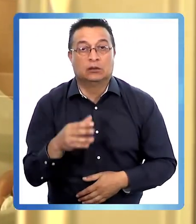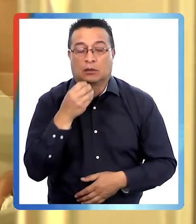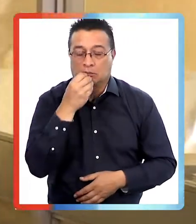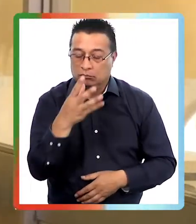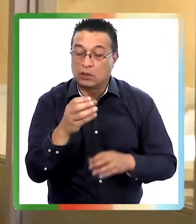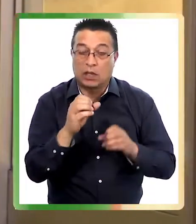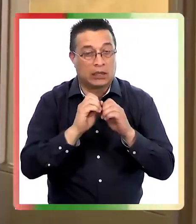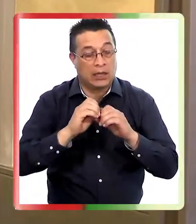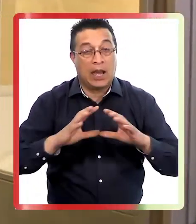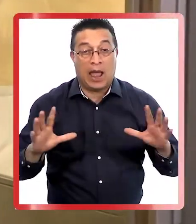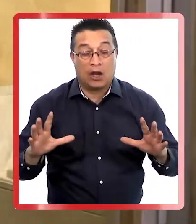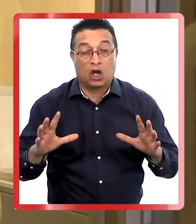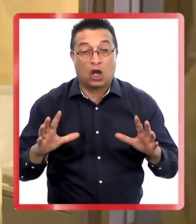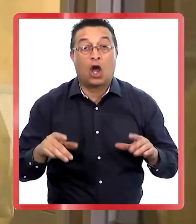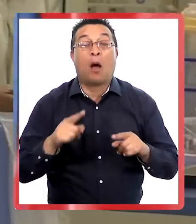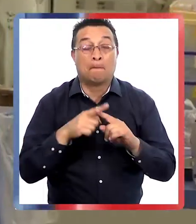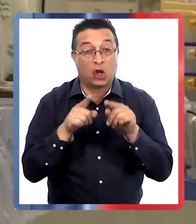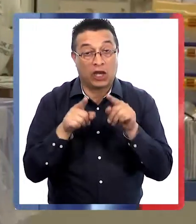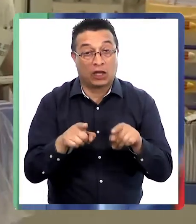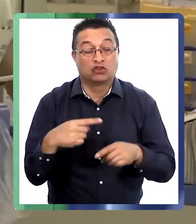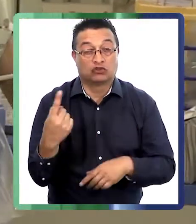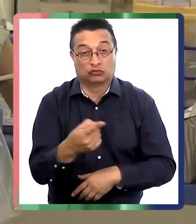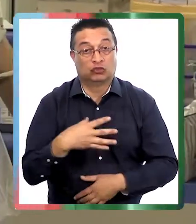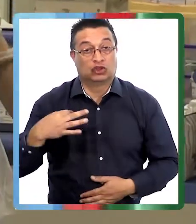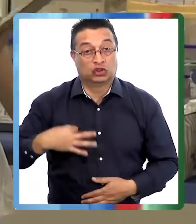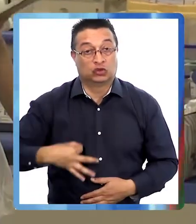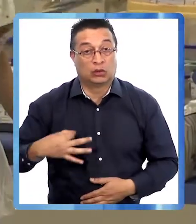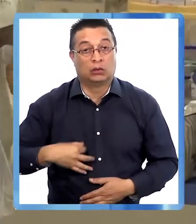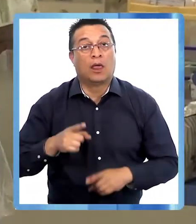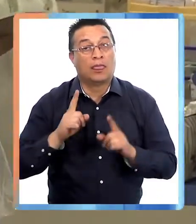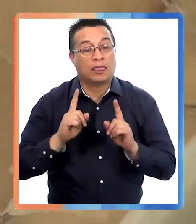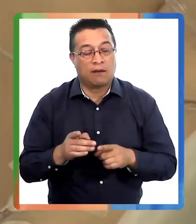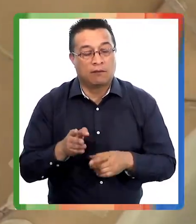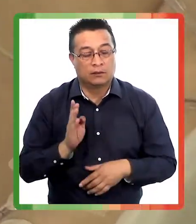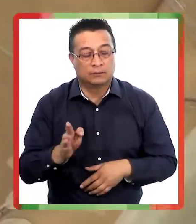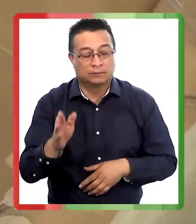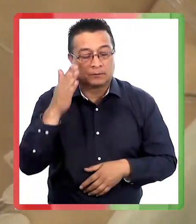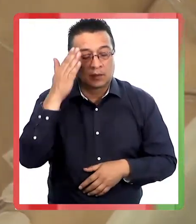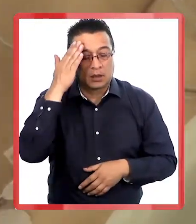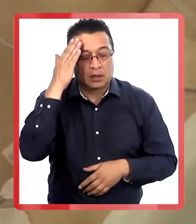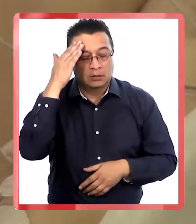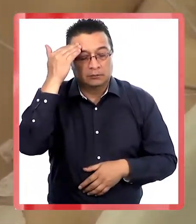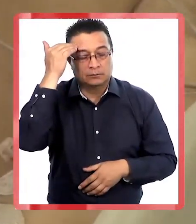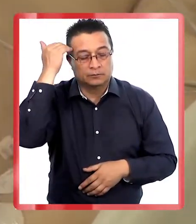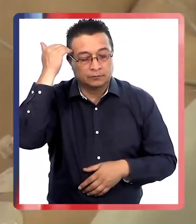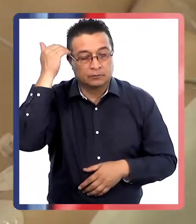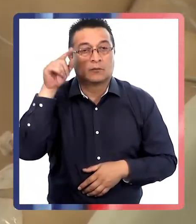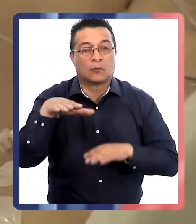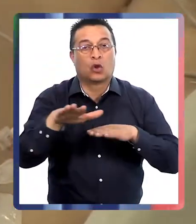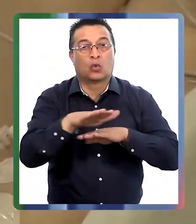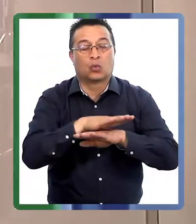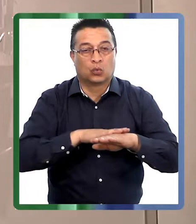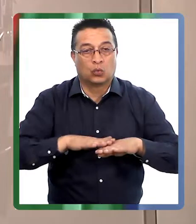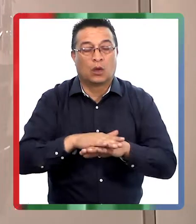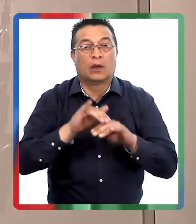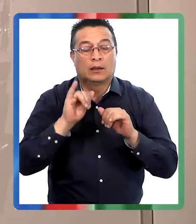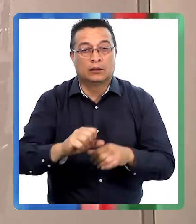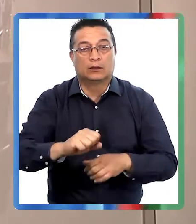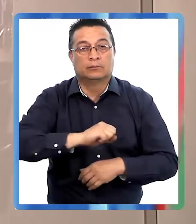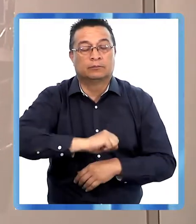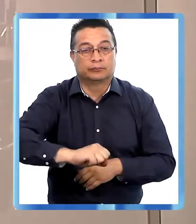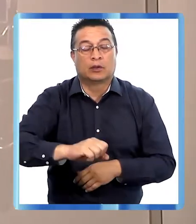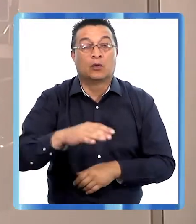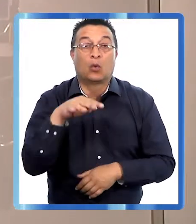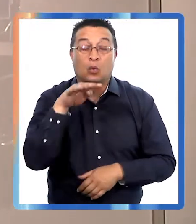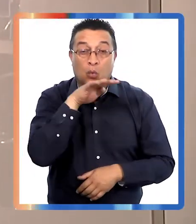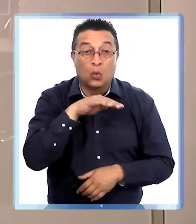decirlo claramente. Es por eso que como ciudadanos debemos seguir concientizados en cuidarnos y en prevenir. El